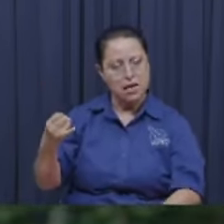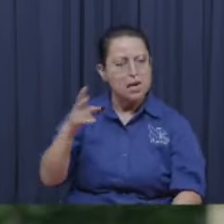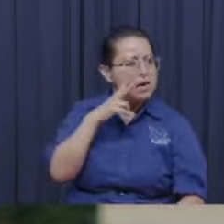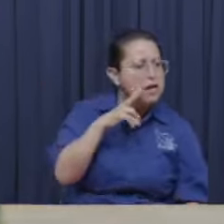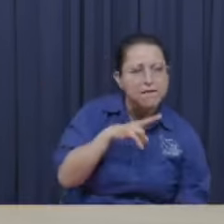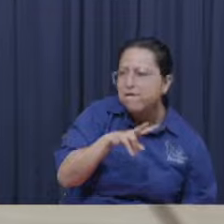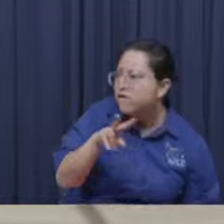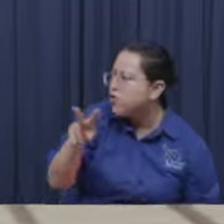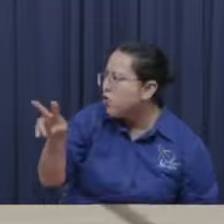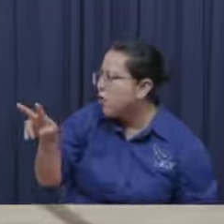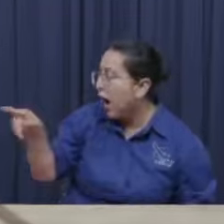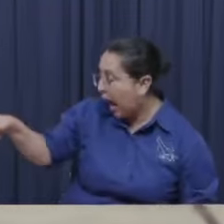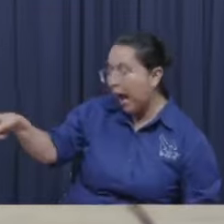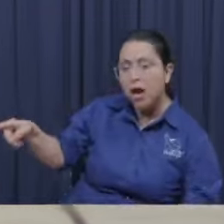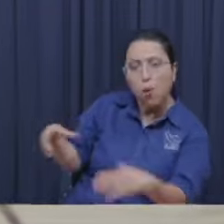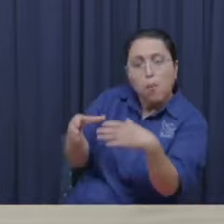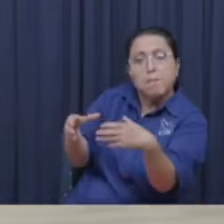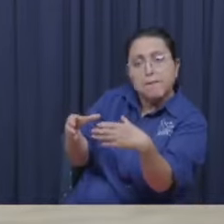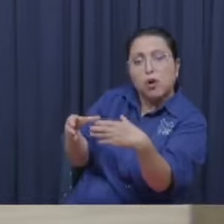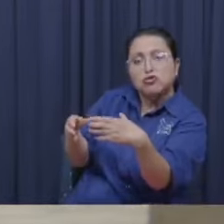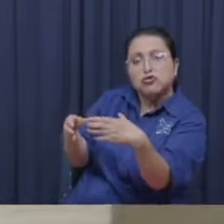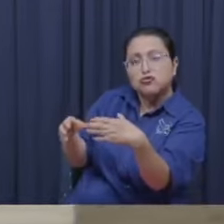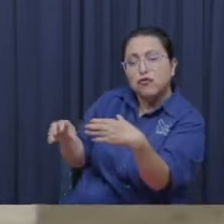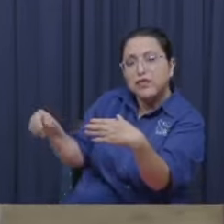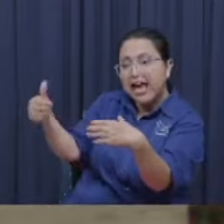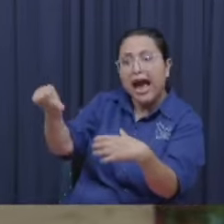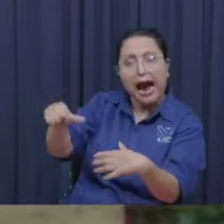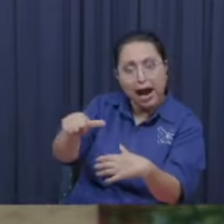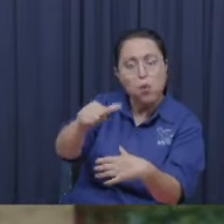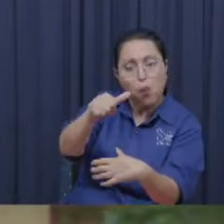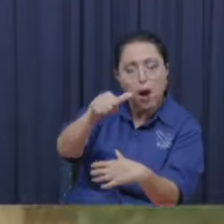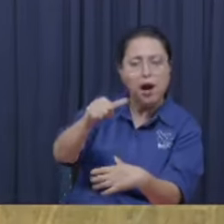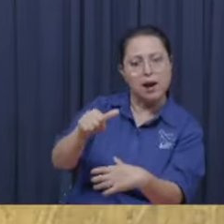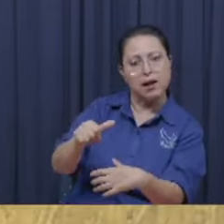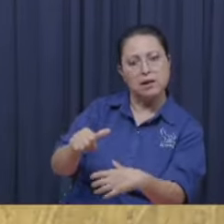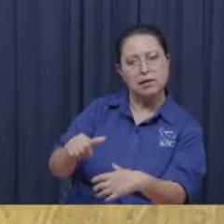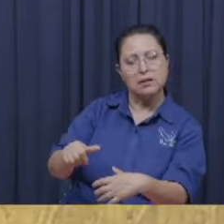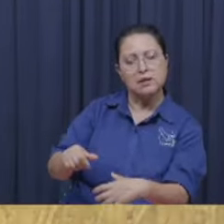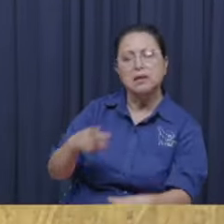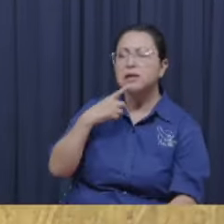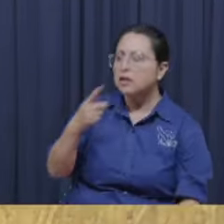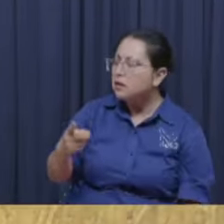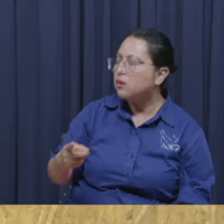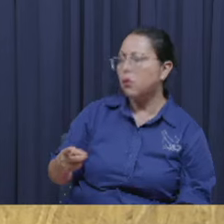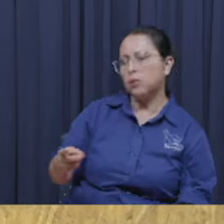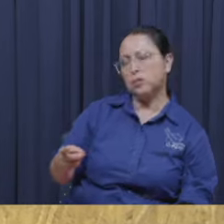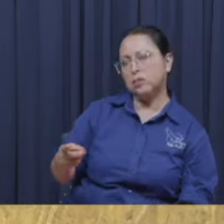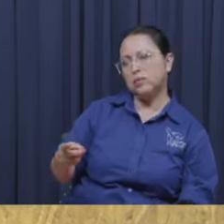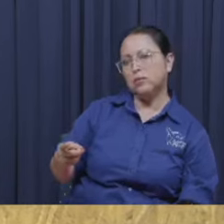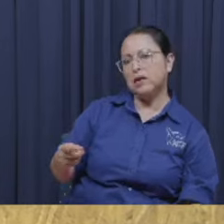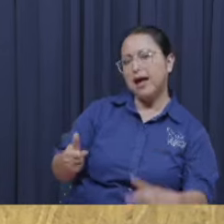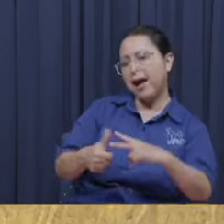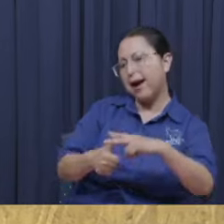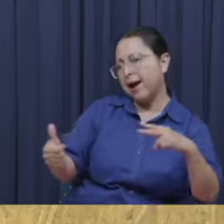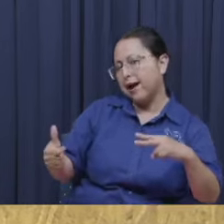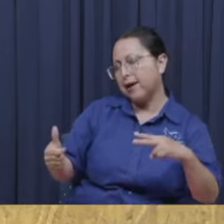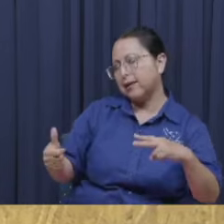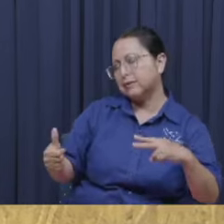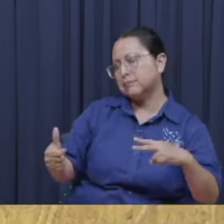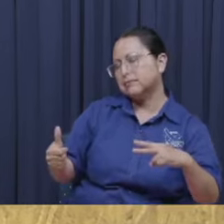Y cuando estaba en lo peor, había tocado fondo. Y dijo, mejor que se muera, no quiero ver cuando se muera mi